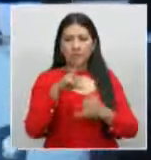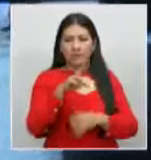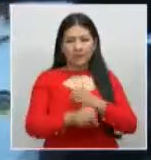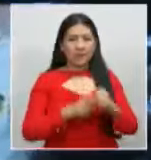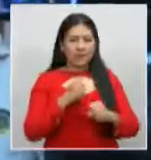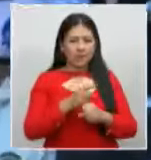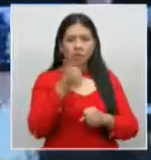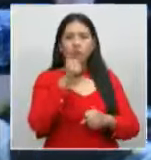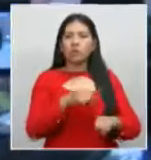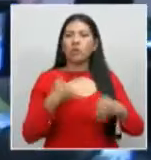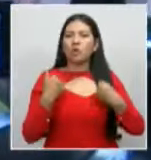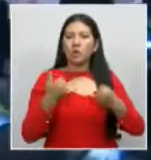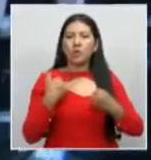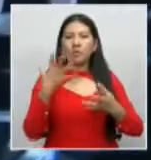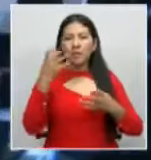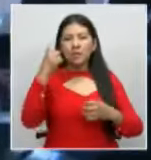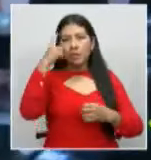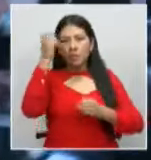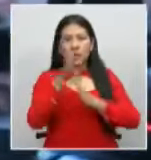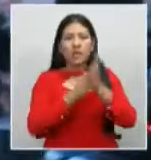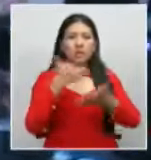sueños en nuestro país.